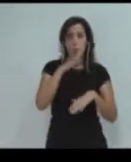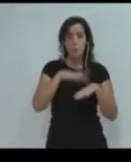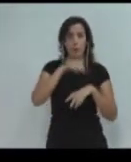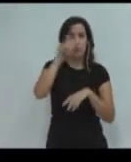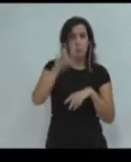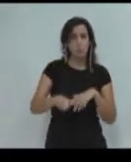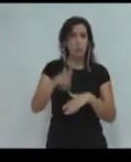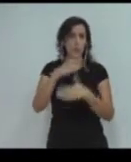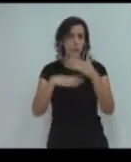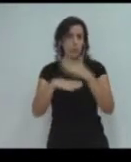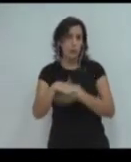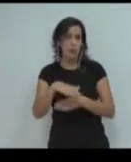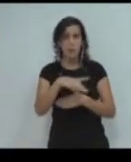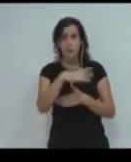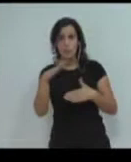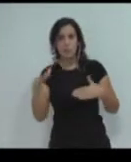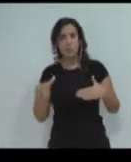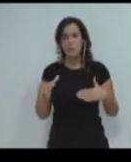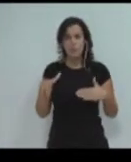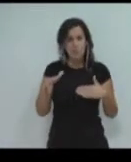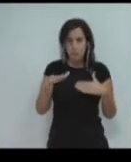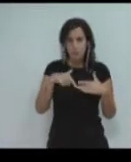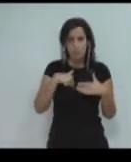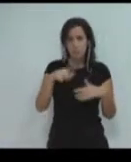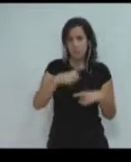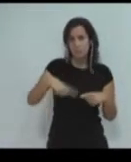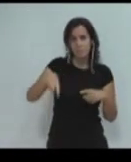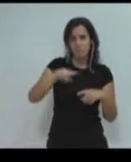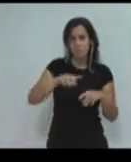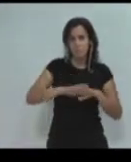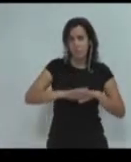persona con discapacidad. Que todo eso nos lo